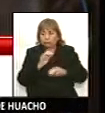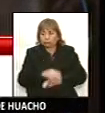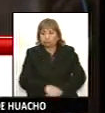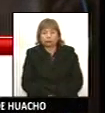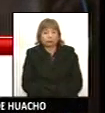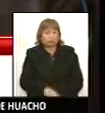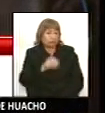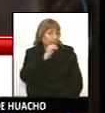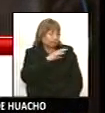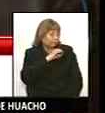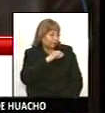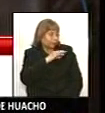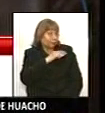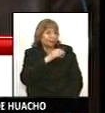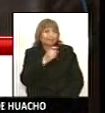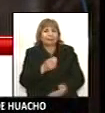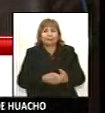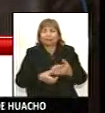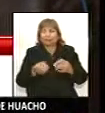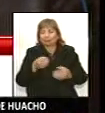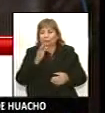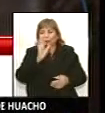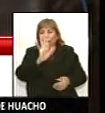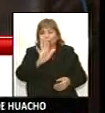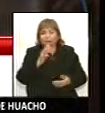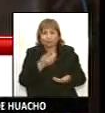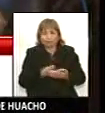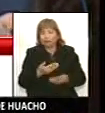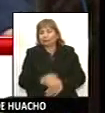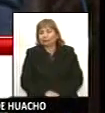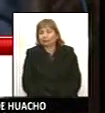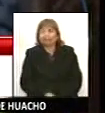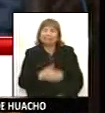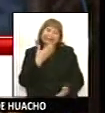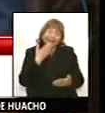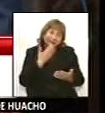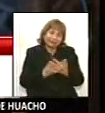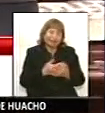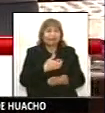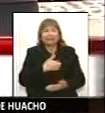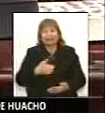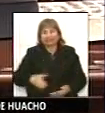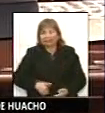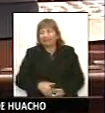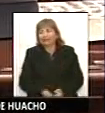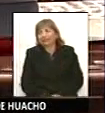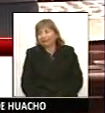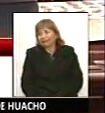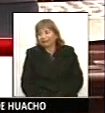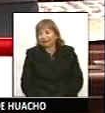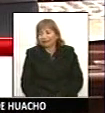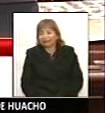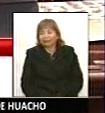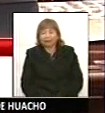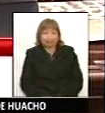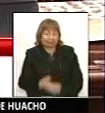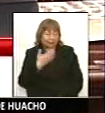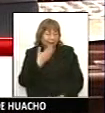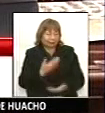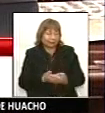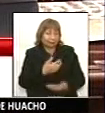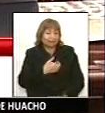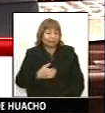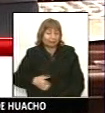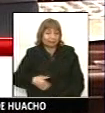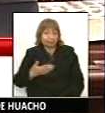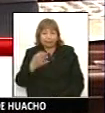los beneficios generados por su otorgamiento. Muchas gracias, presidente. Gracias, congresista Bruce. Tiene